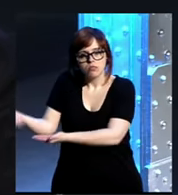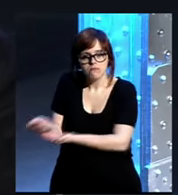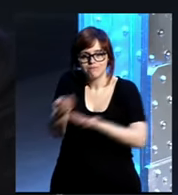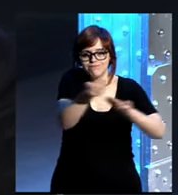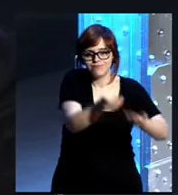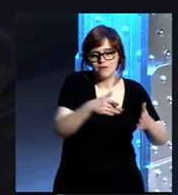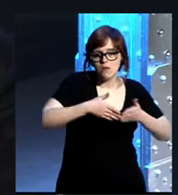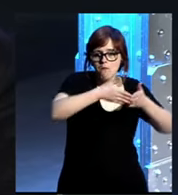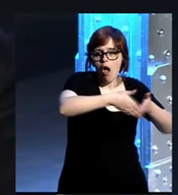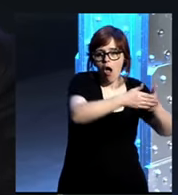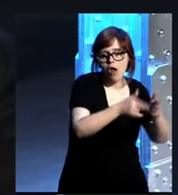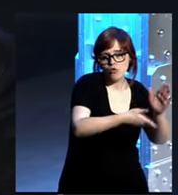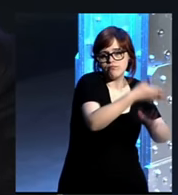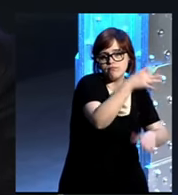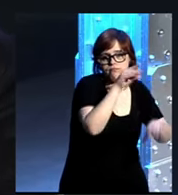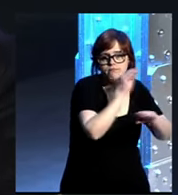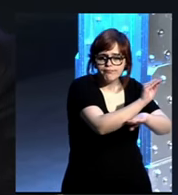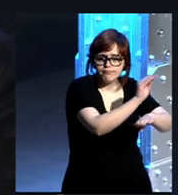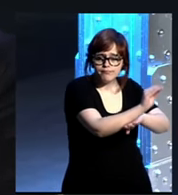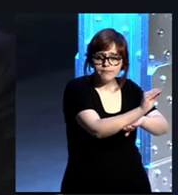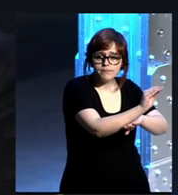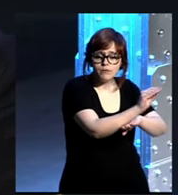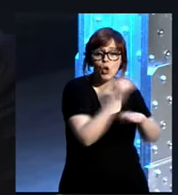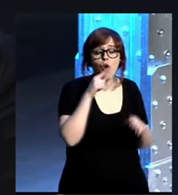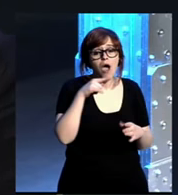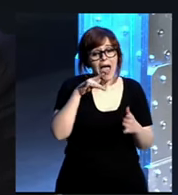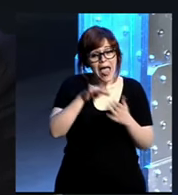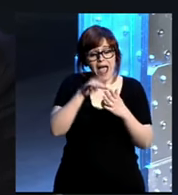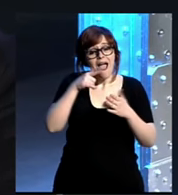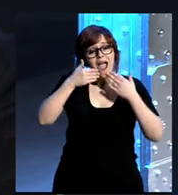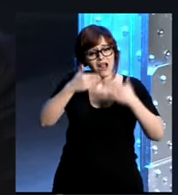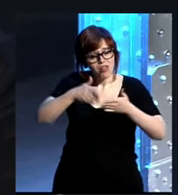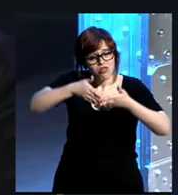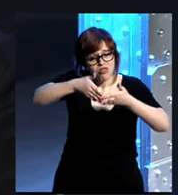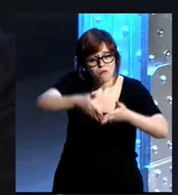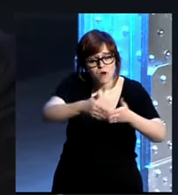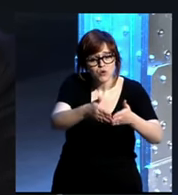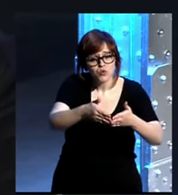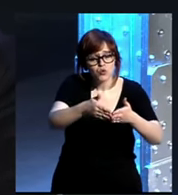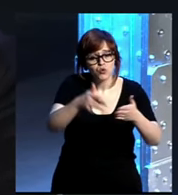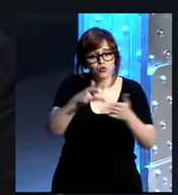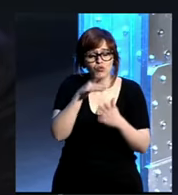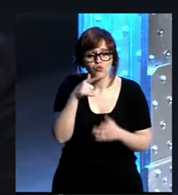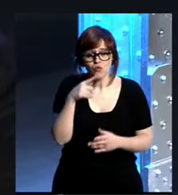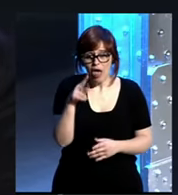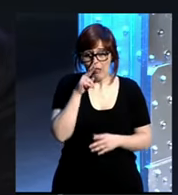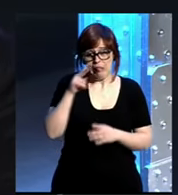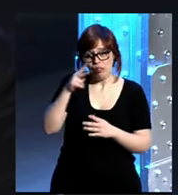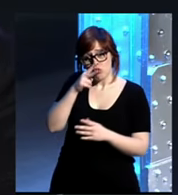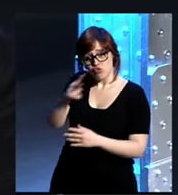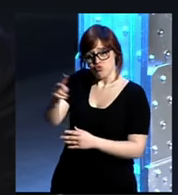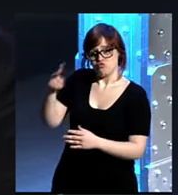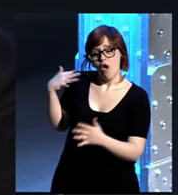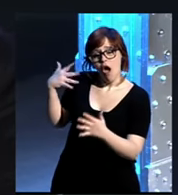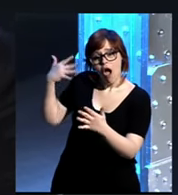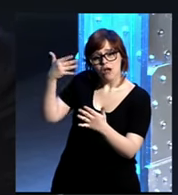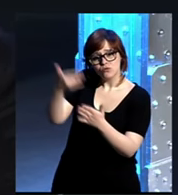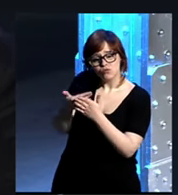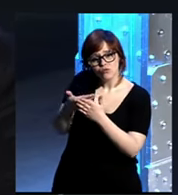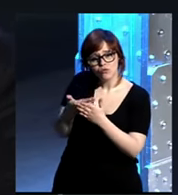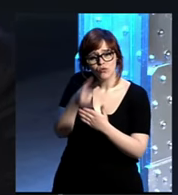2 años después, la mortalidad infantil se ha reducido a cero en la profunda Amazonía.